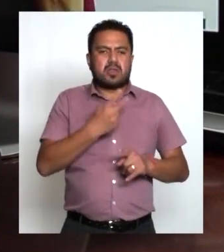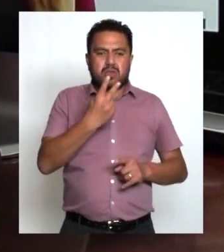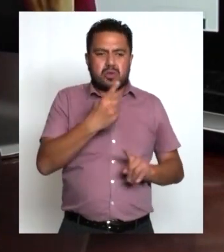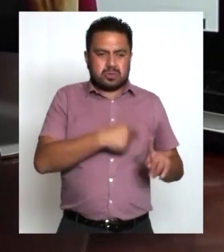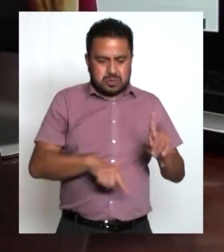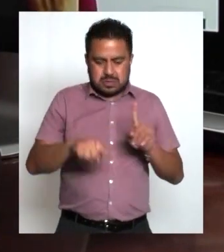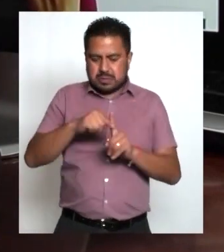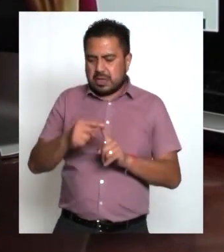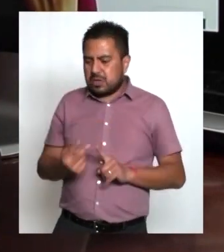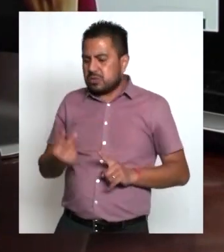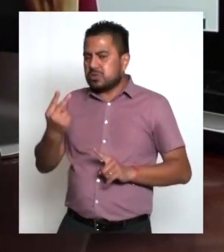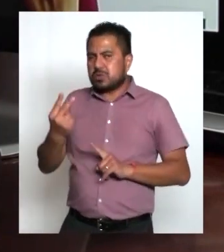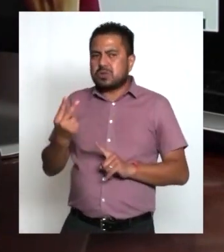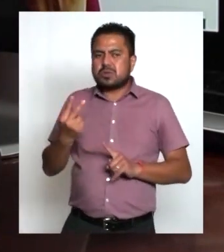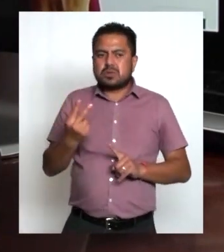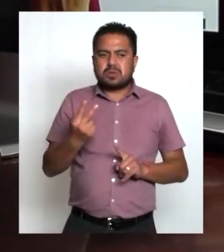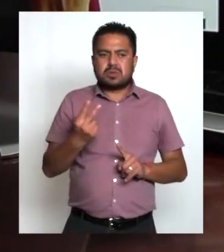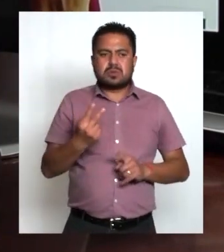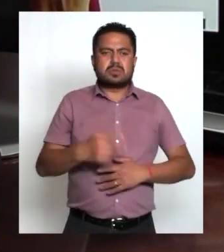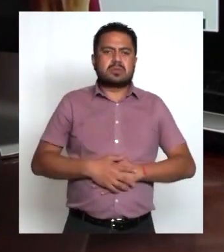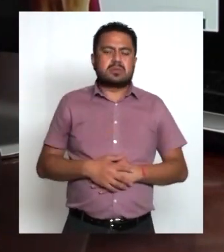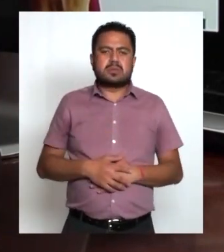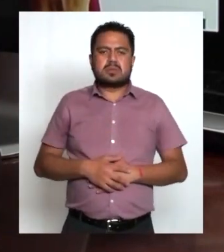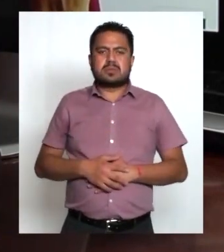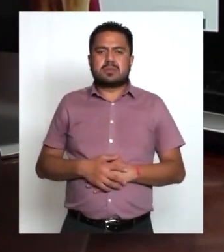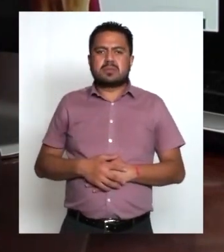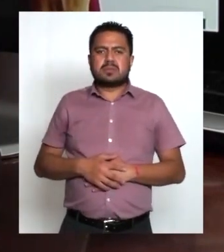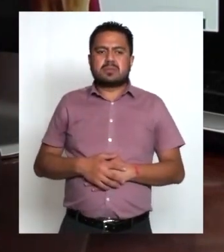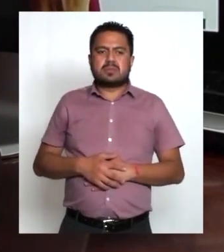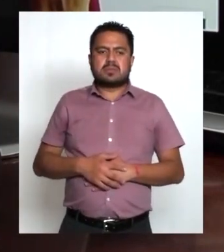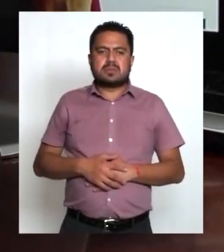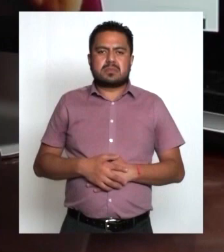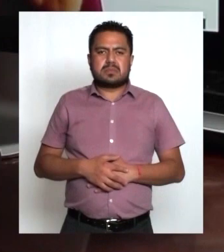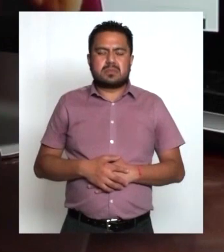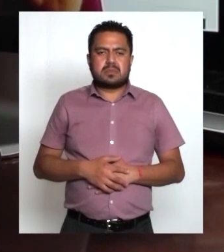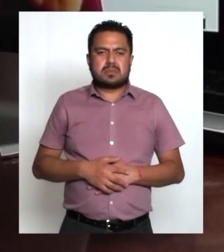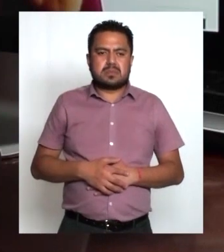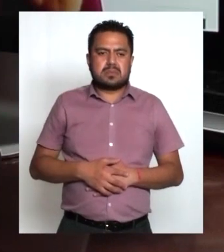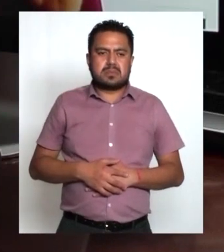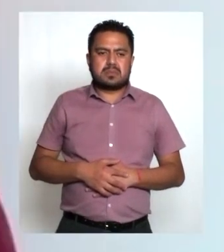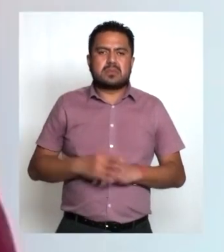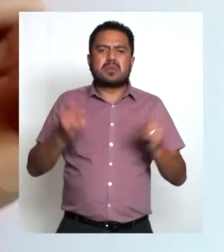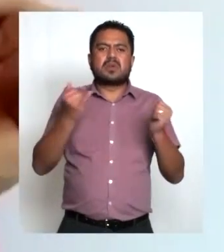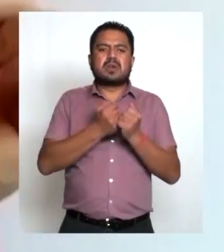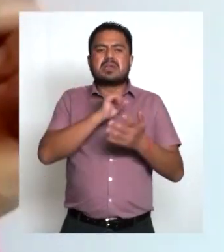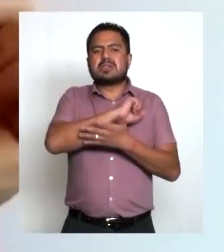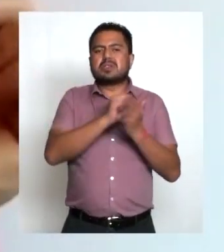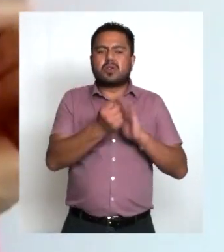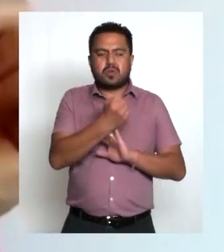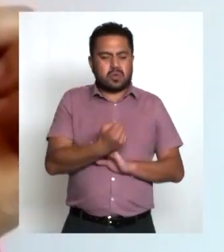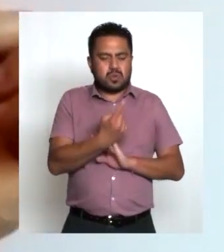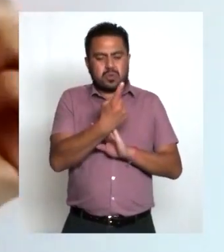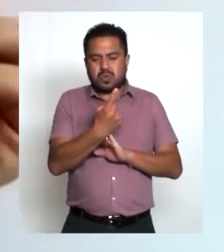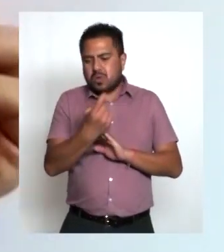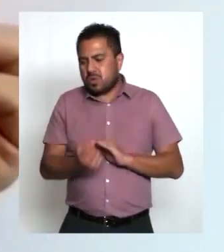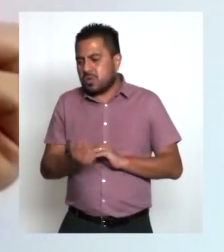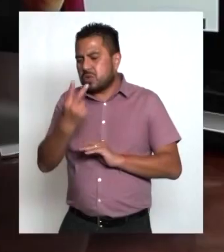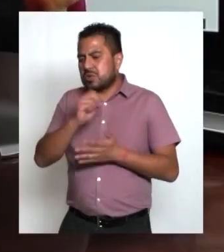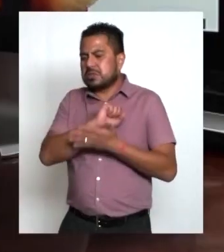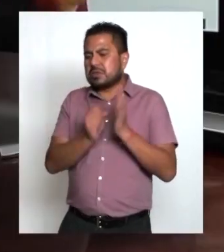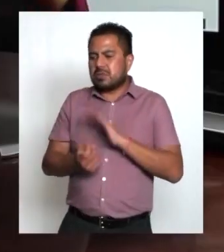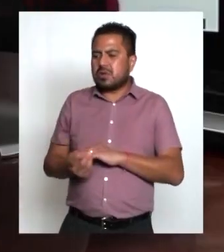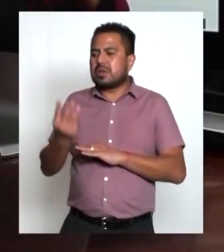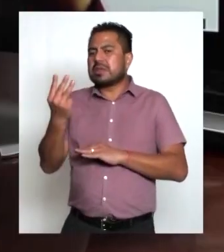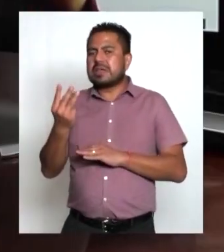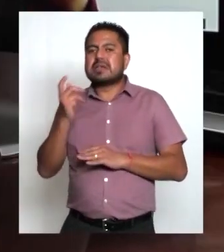sumamos 2 más 2, como podemos agarrar el símbolo 1, el símbolo 2,